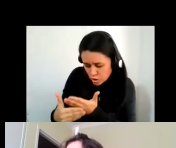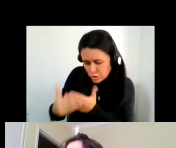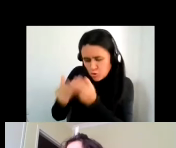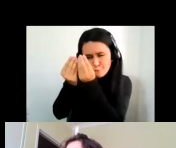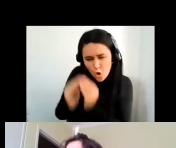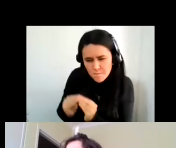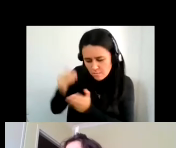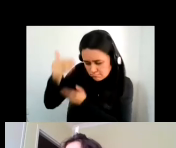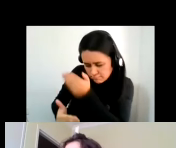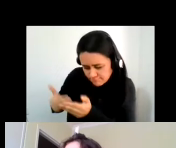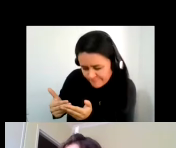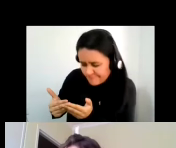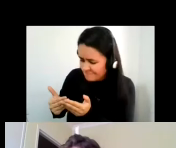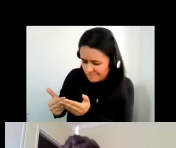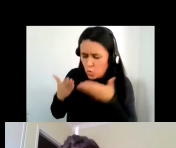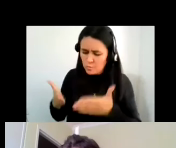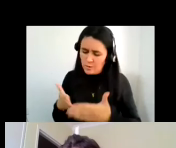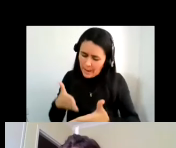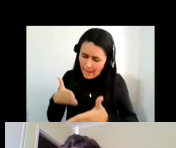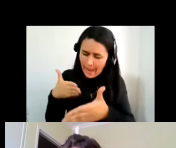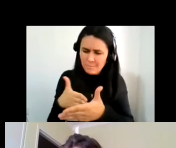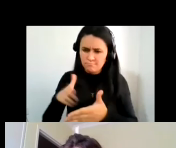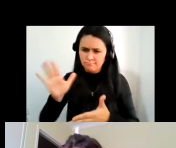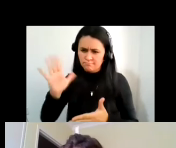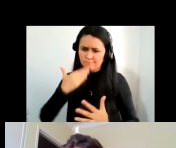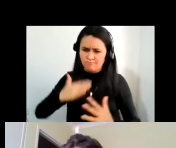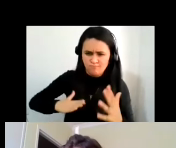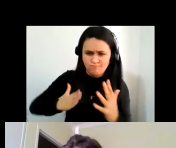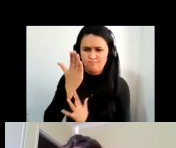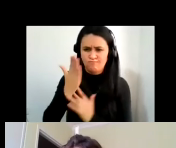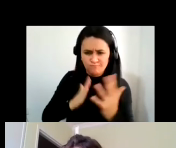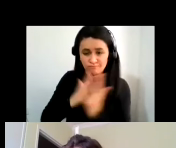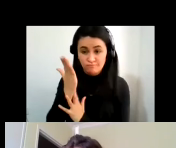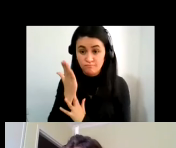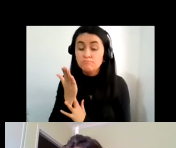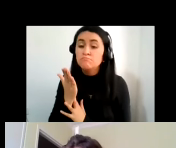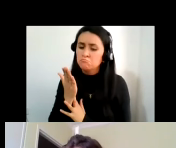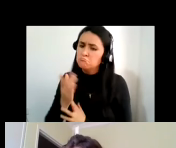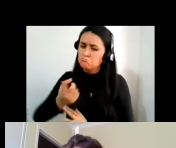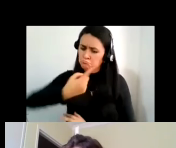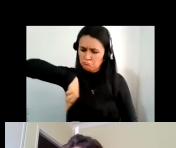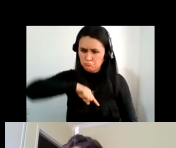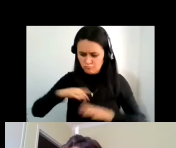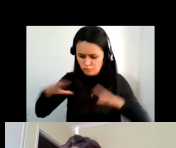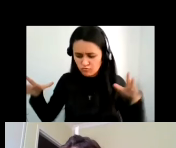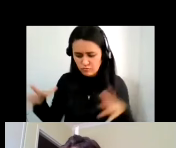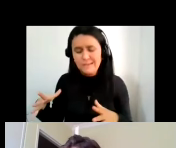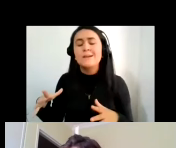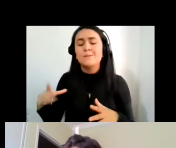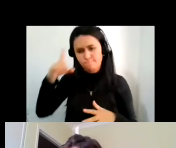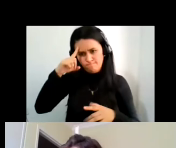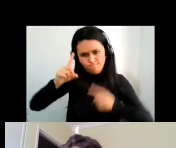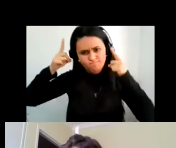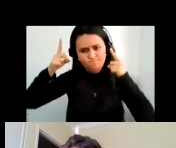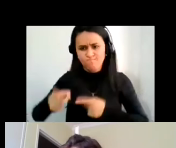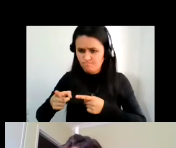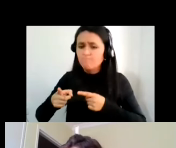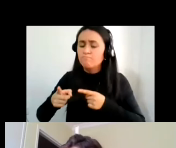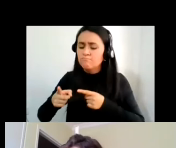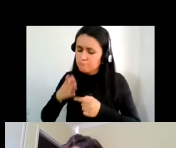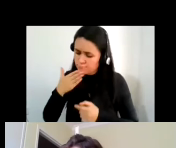barreras al acceso. Y aquí adoptamos un método más sistemático para poder analizar la cobertura de la